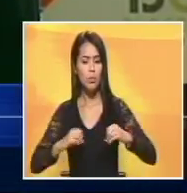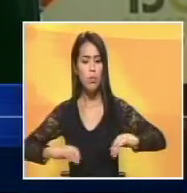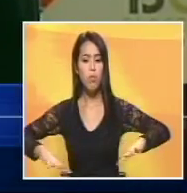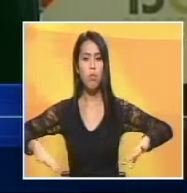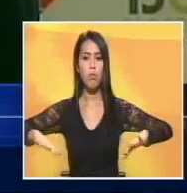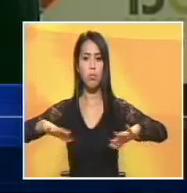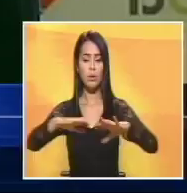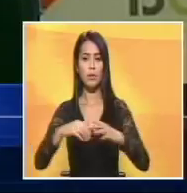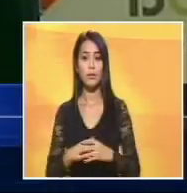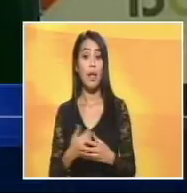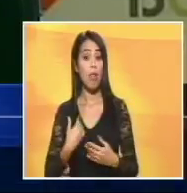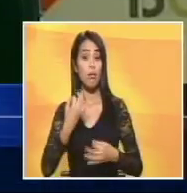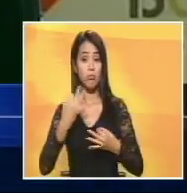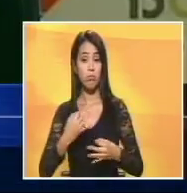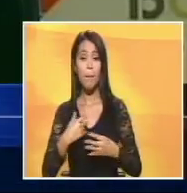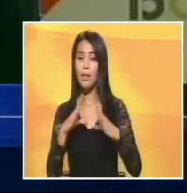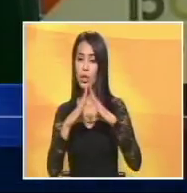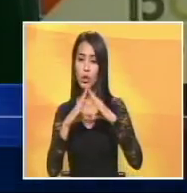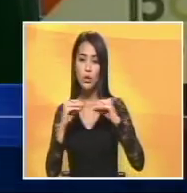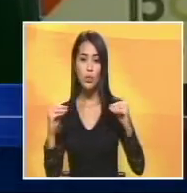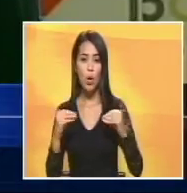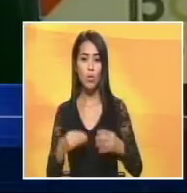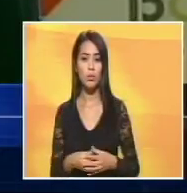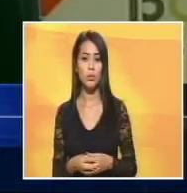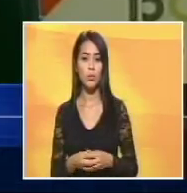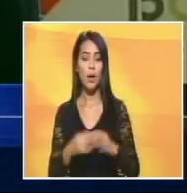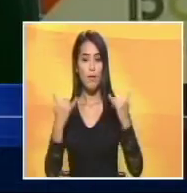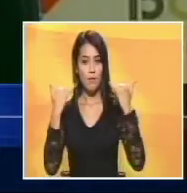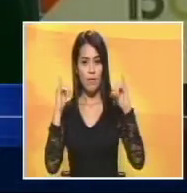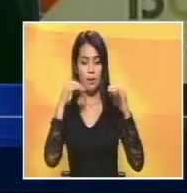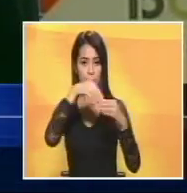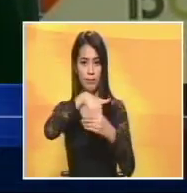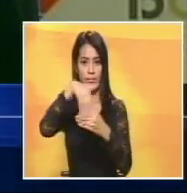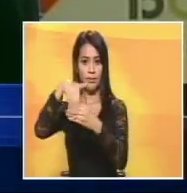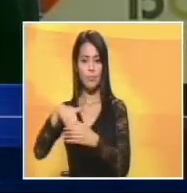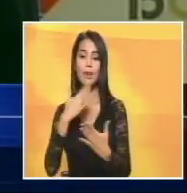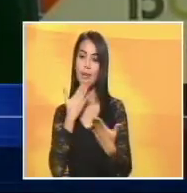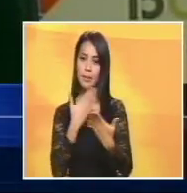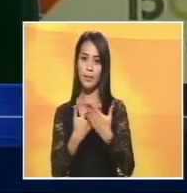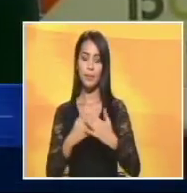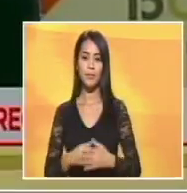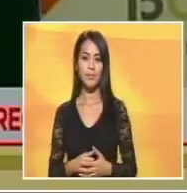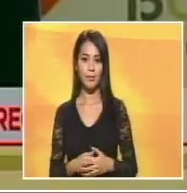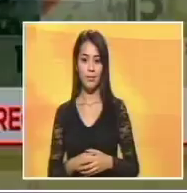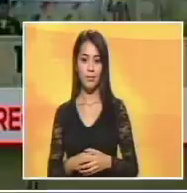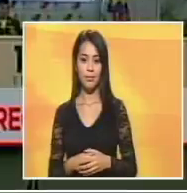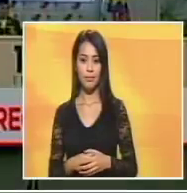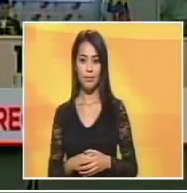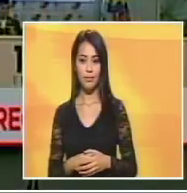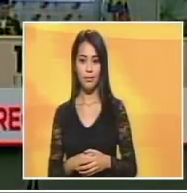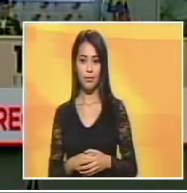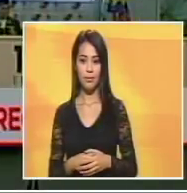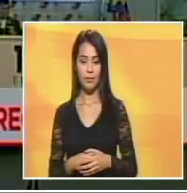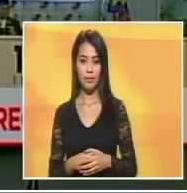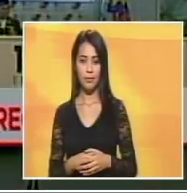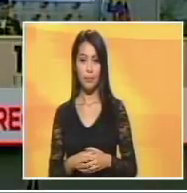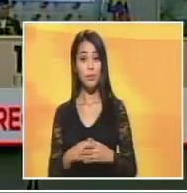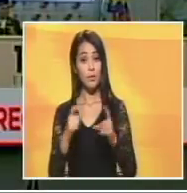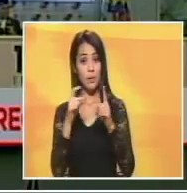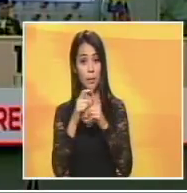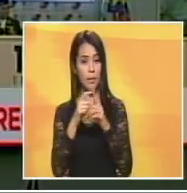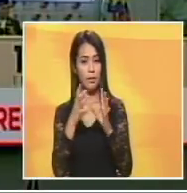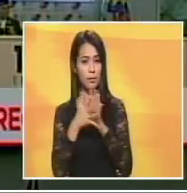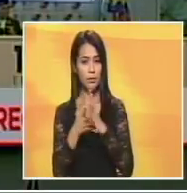está garantizado para que todos sigamos en fiesta electoral. Muchísimas gracias. Seguidamente, palabras a